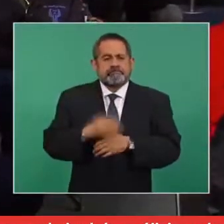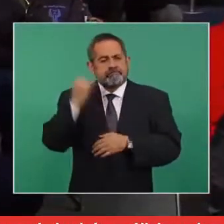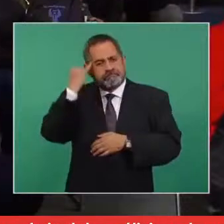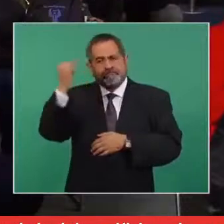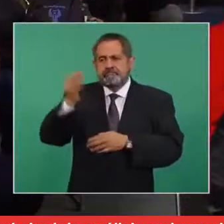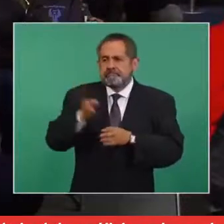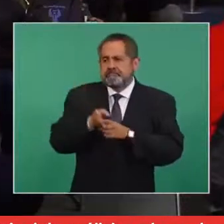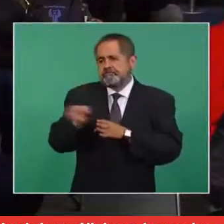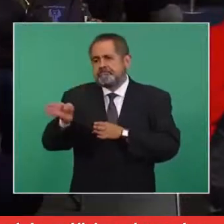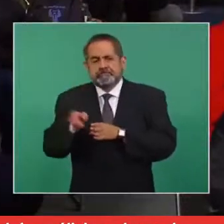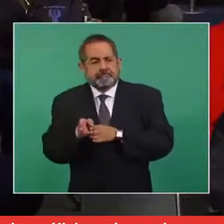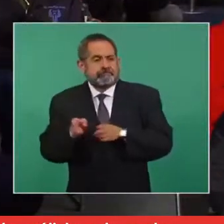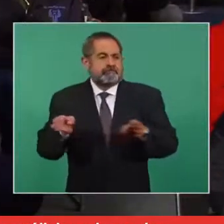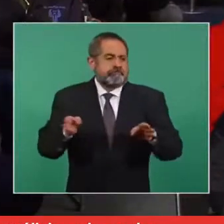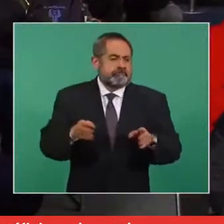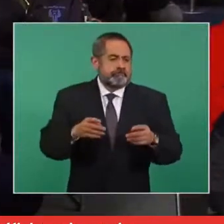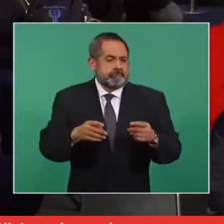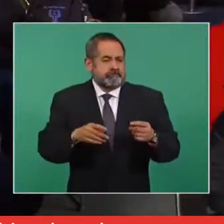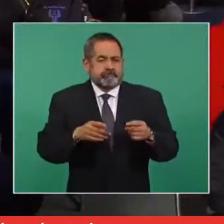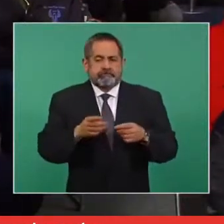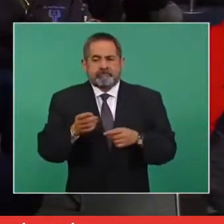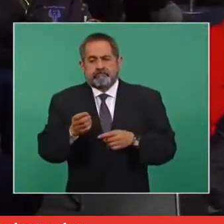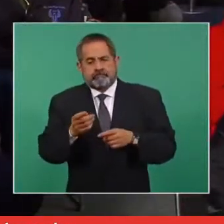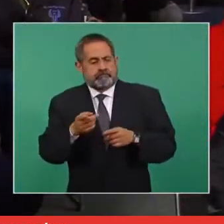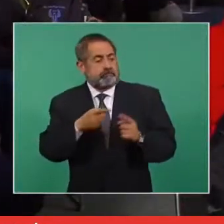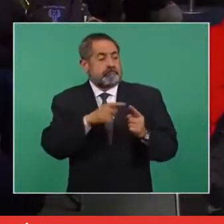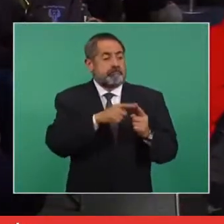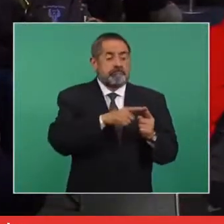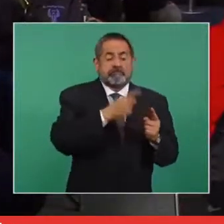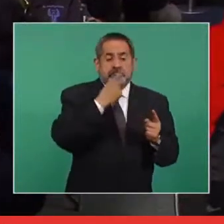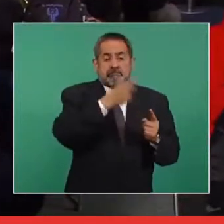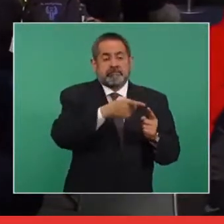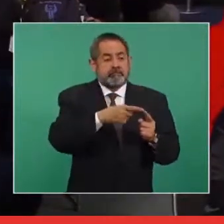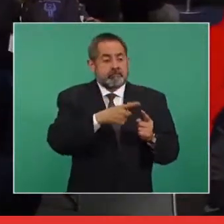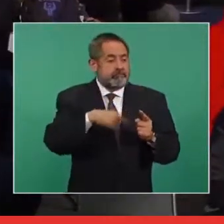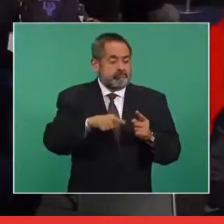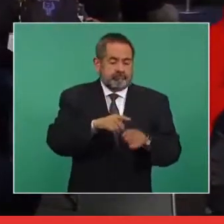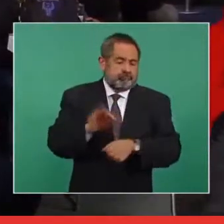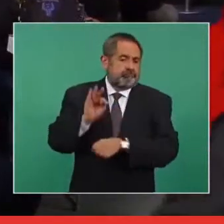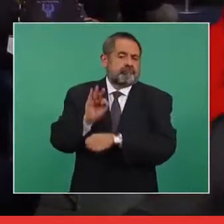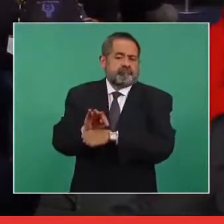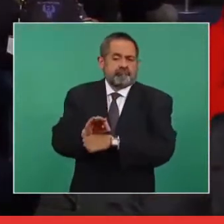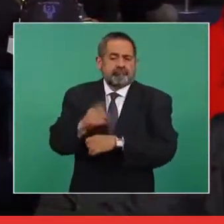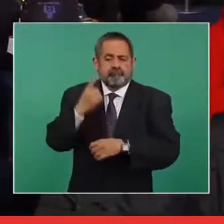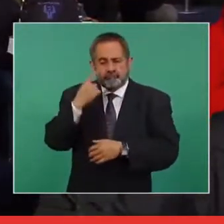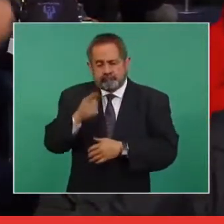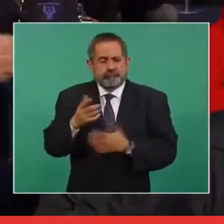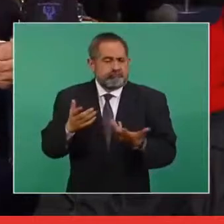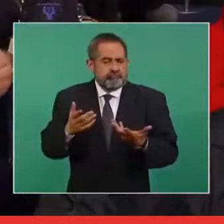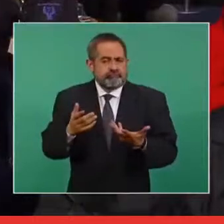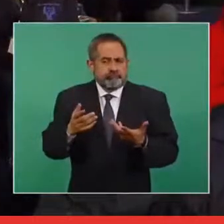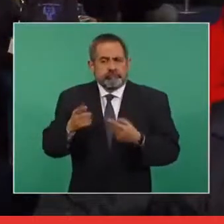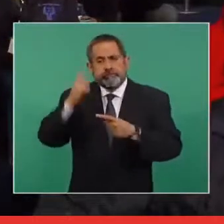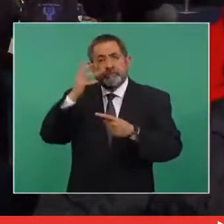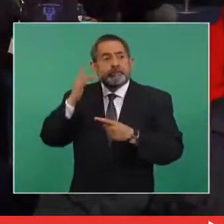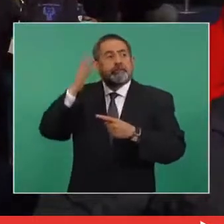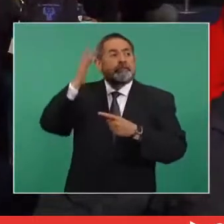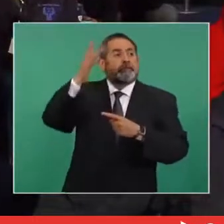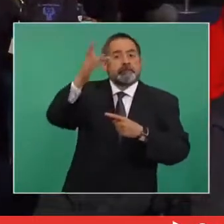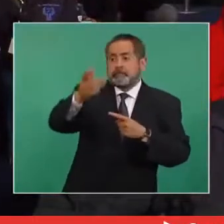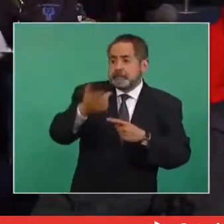interpretaciones de ello. Uno, que tiene que ver que es el blindaje para proteger de futuras